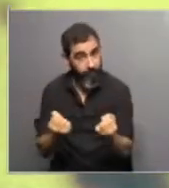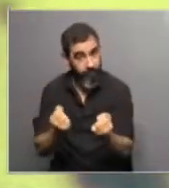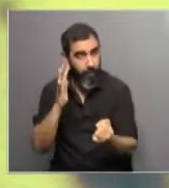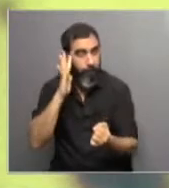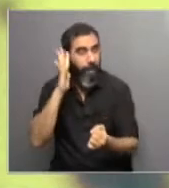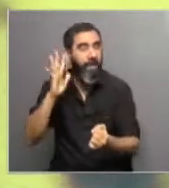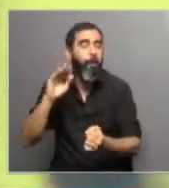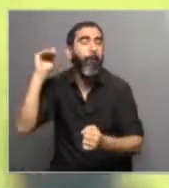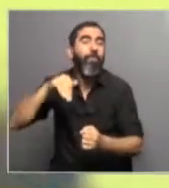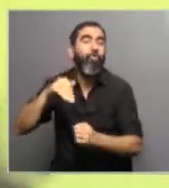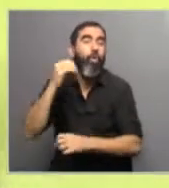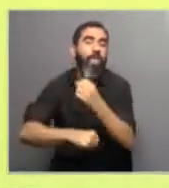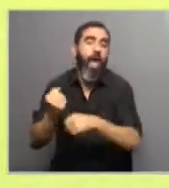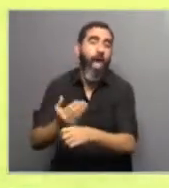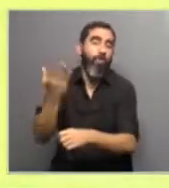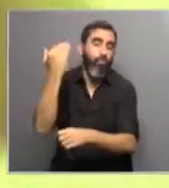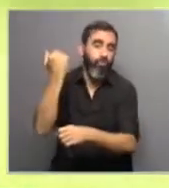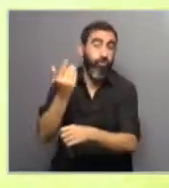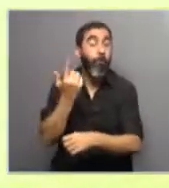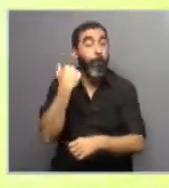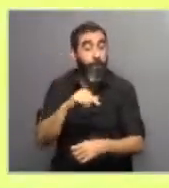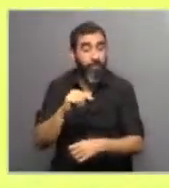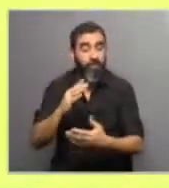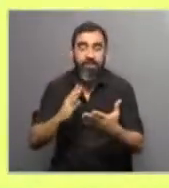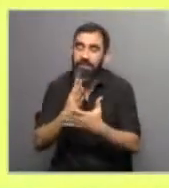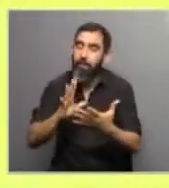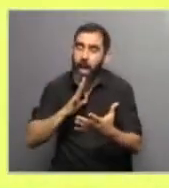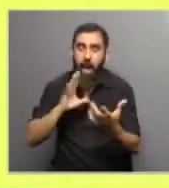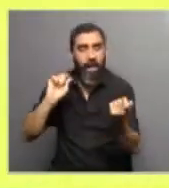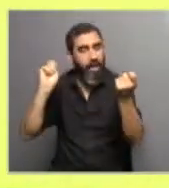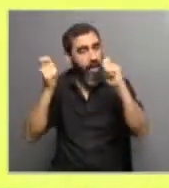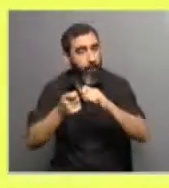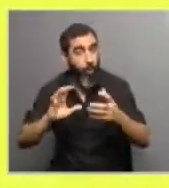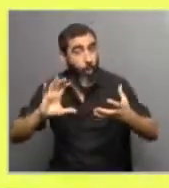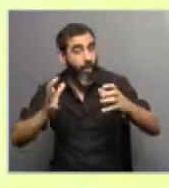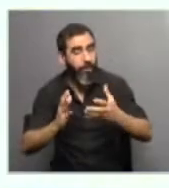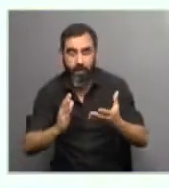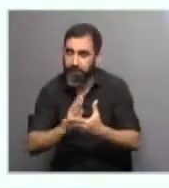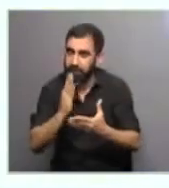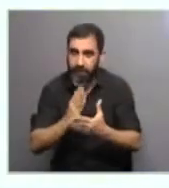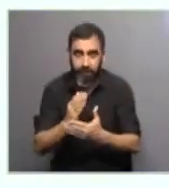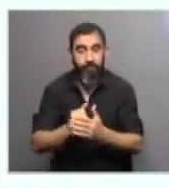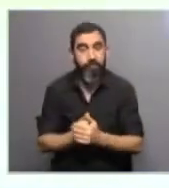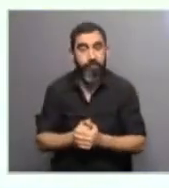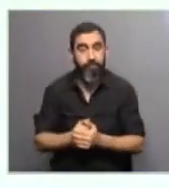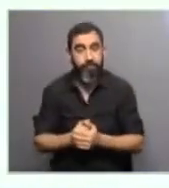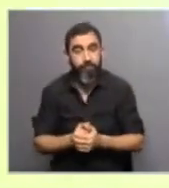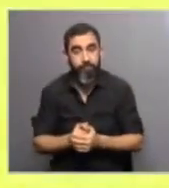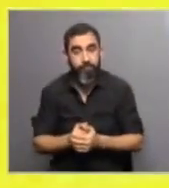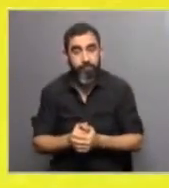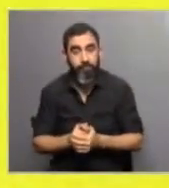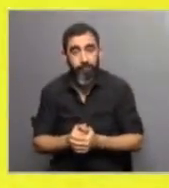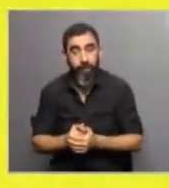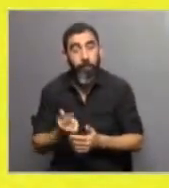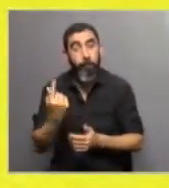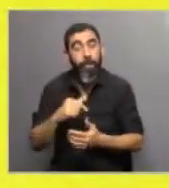años. Pero, ¿qué pasa? Entonces, siempre hubo cambios climáticos en la Tierra. Cuando se habla cambio climático, en realidad, hoy